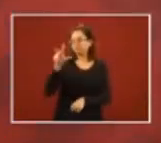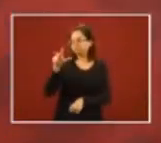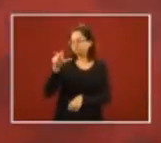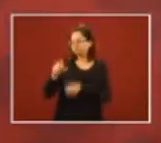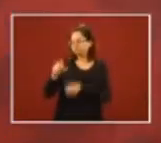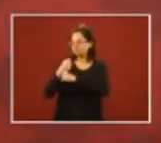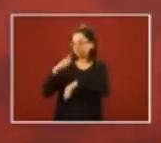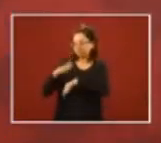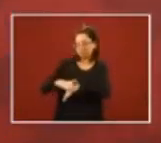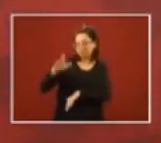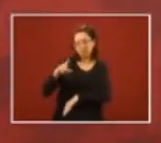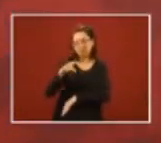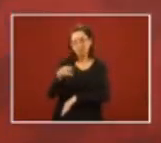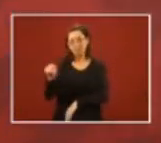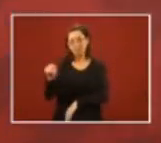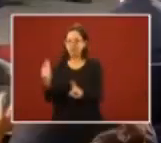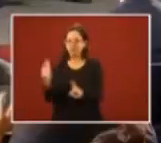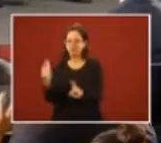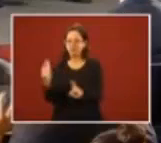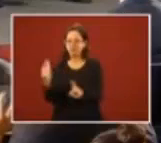todos los ciudadanos.